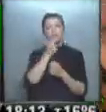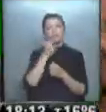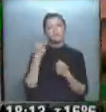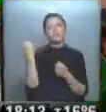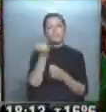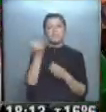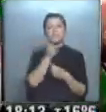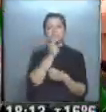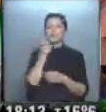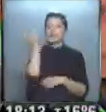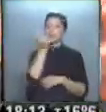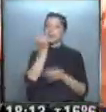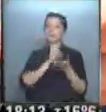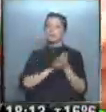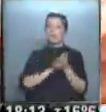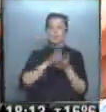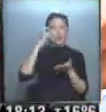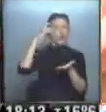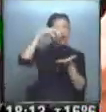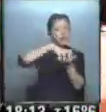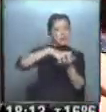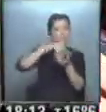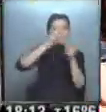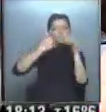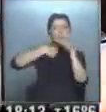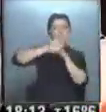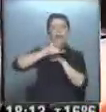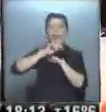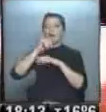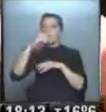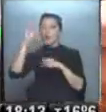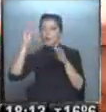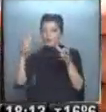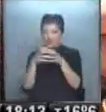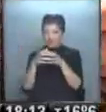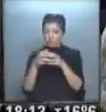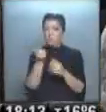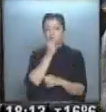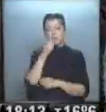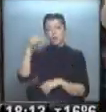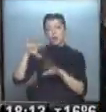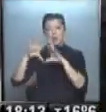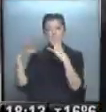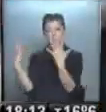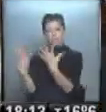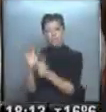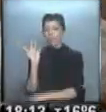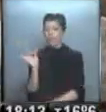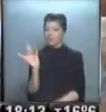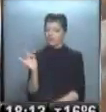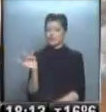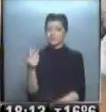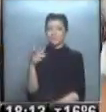dice el tema de mayorías y minorías en un congreso, sobre todo cuando tenemos un mundo tan complejo, un mundo tan difícil y un